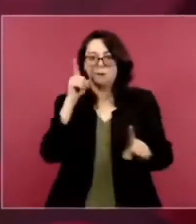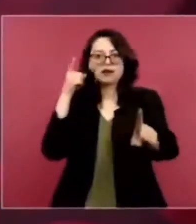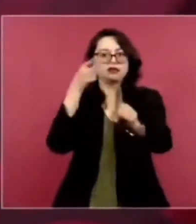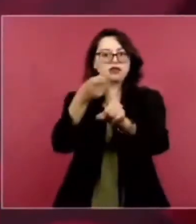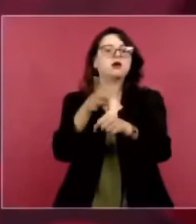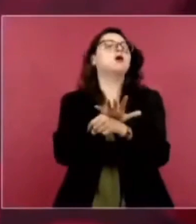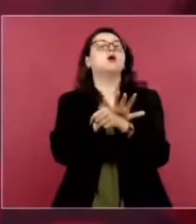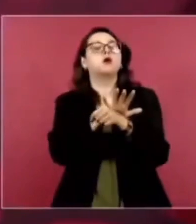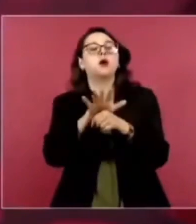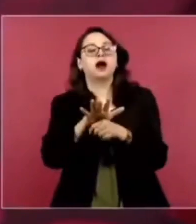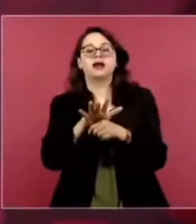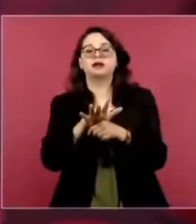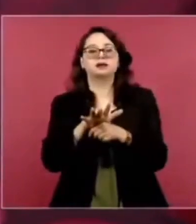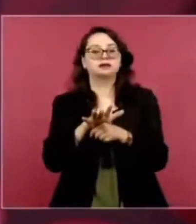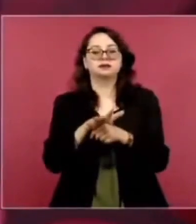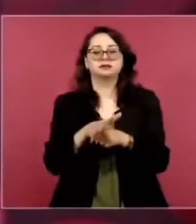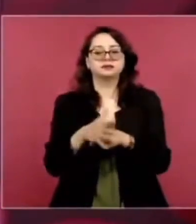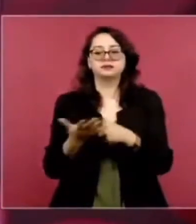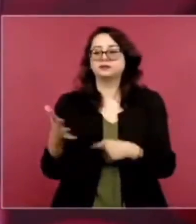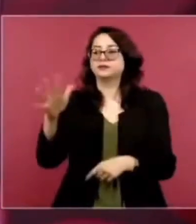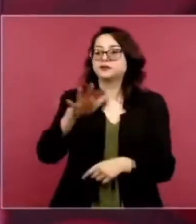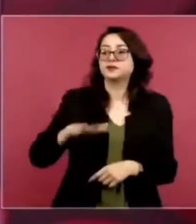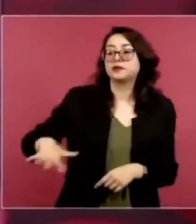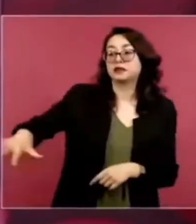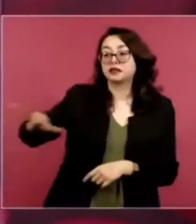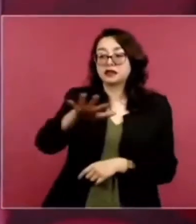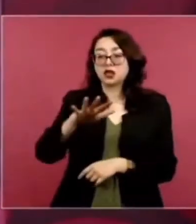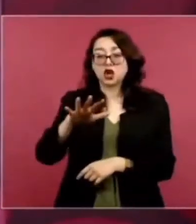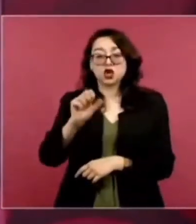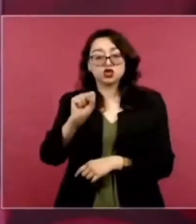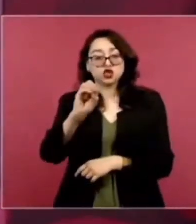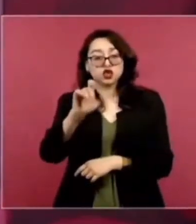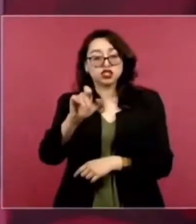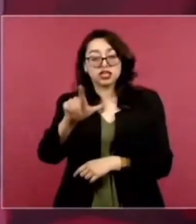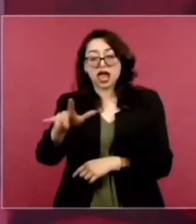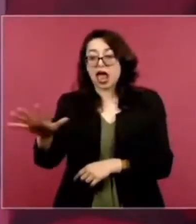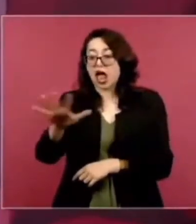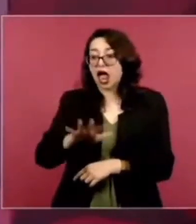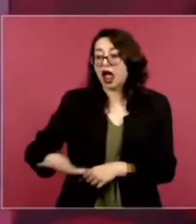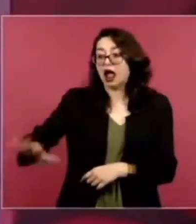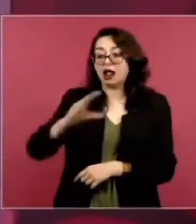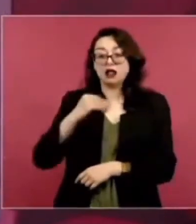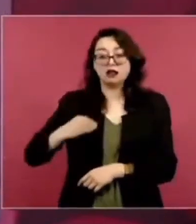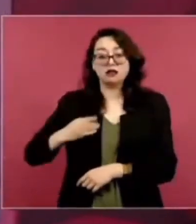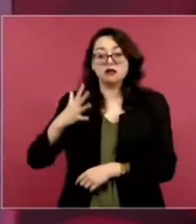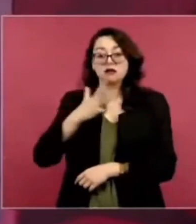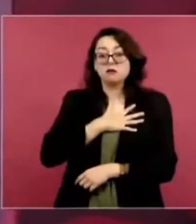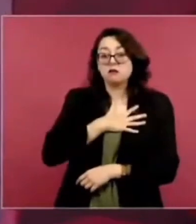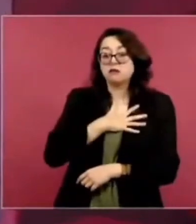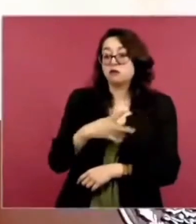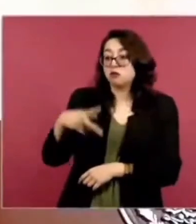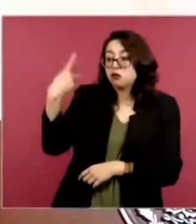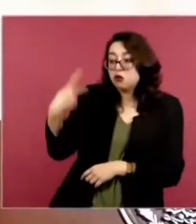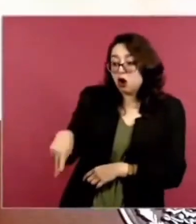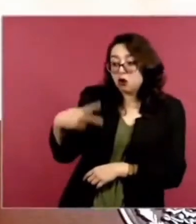acabar con el estado de bienestar, con la propiedad